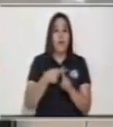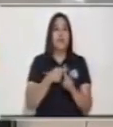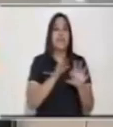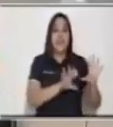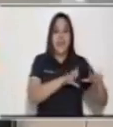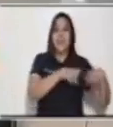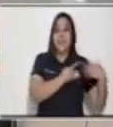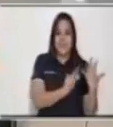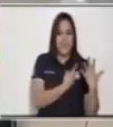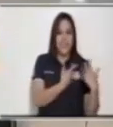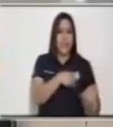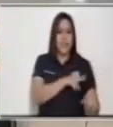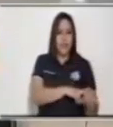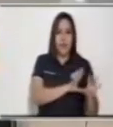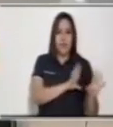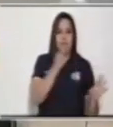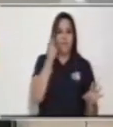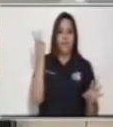16.